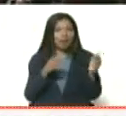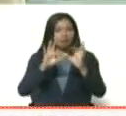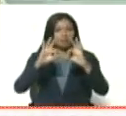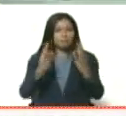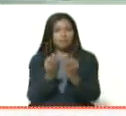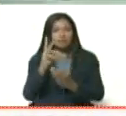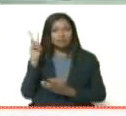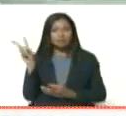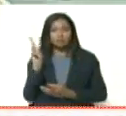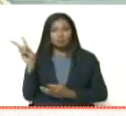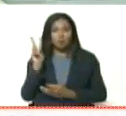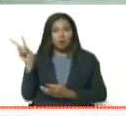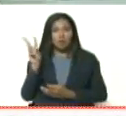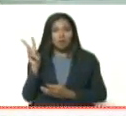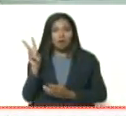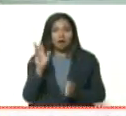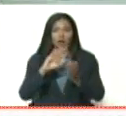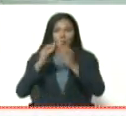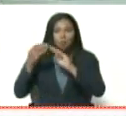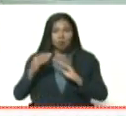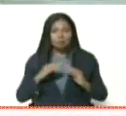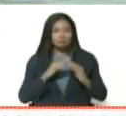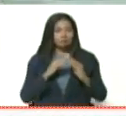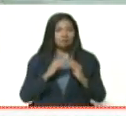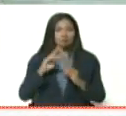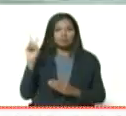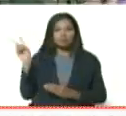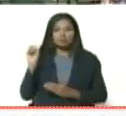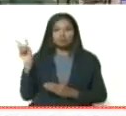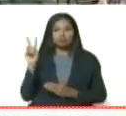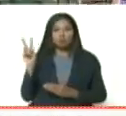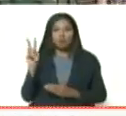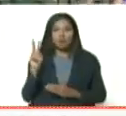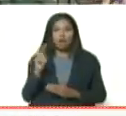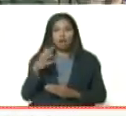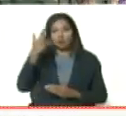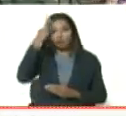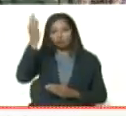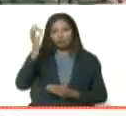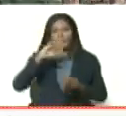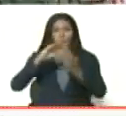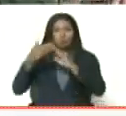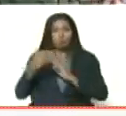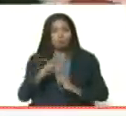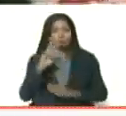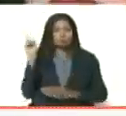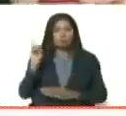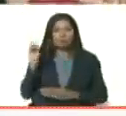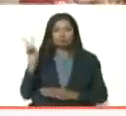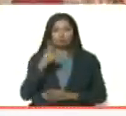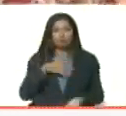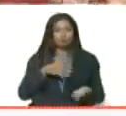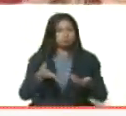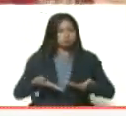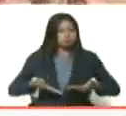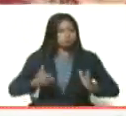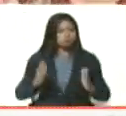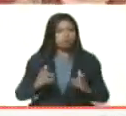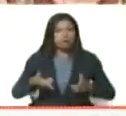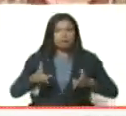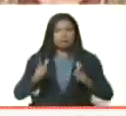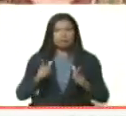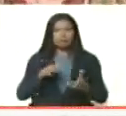familia venezolana, a las comunidades venezolanas, a los consejos comunales venezolanos. Se los vamos a